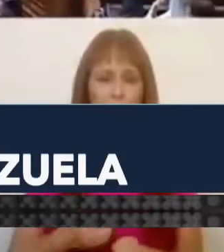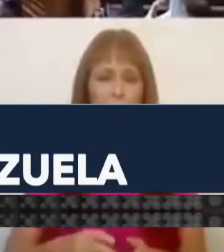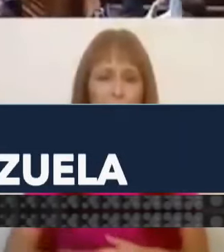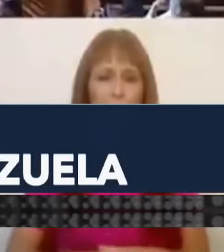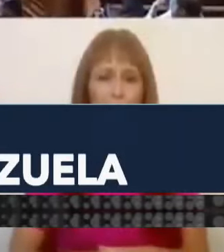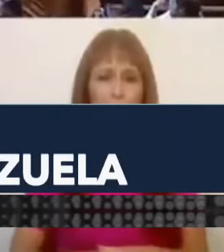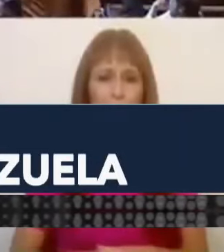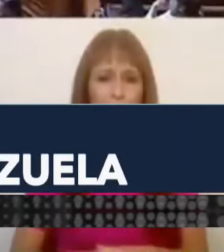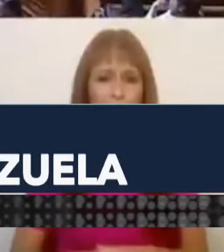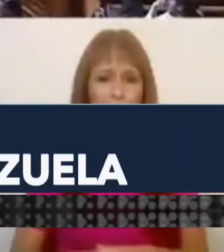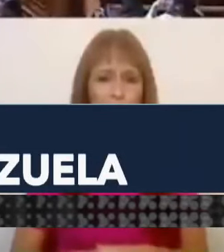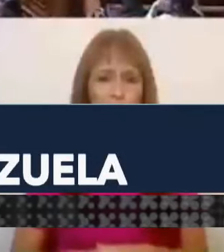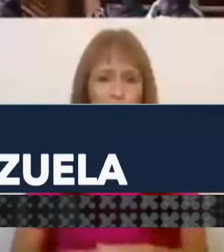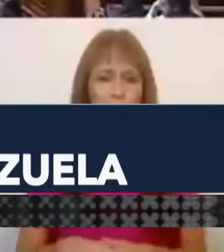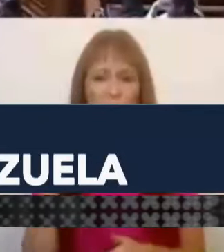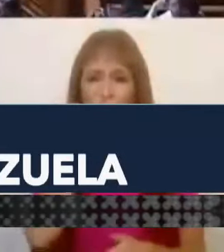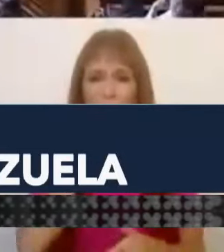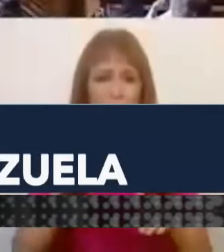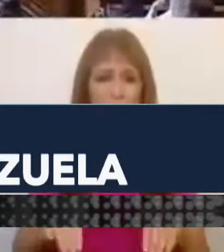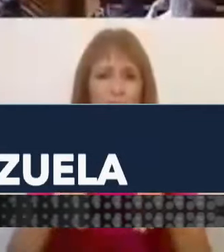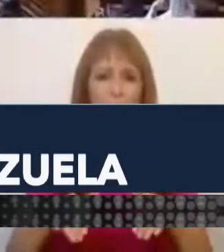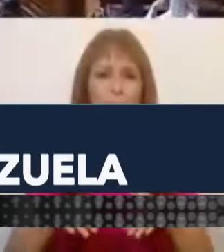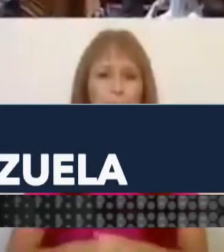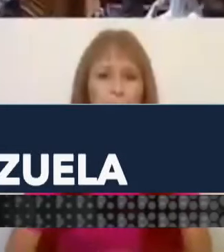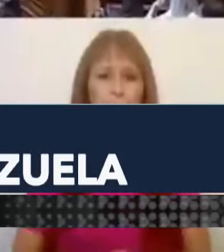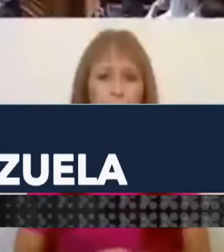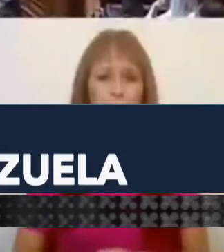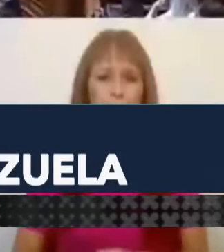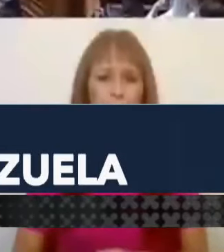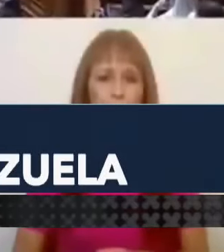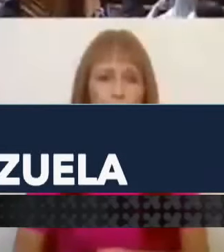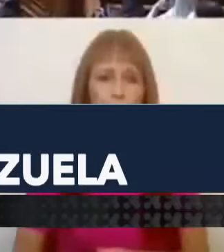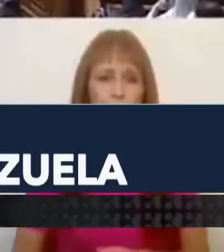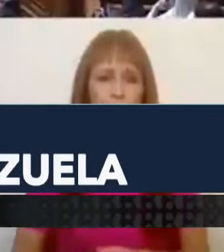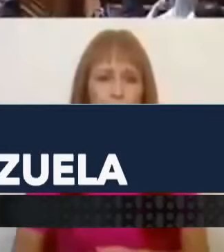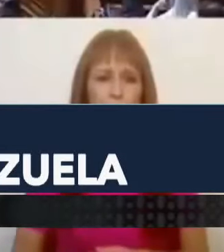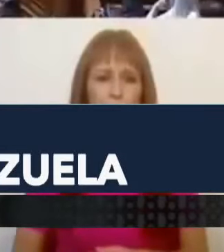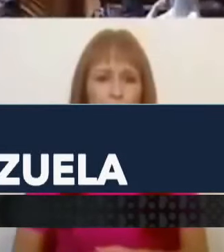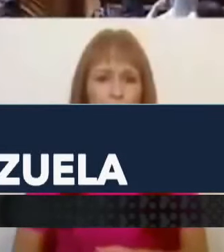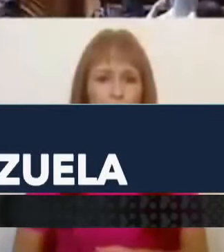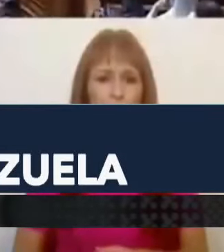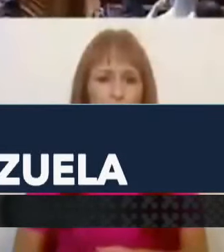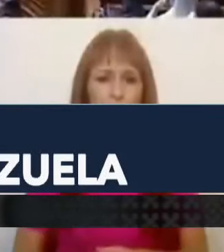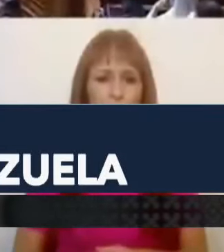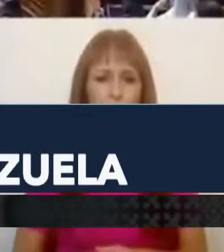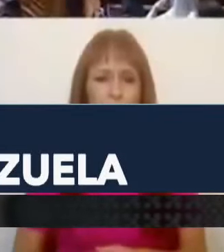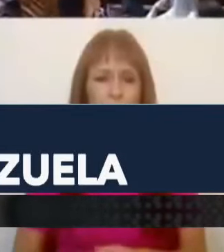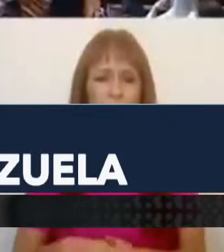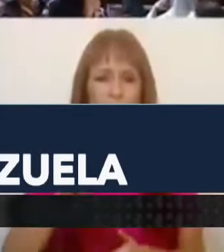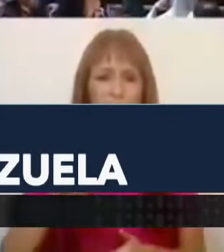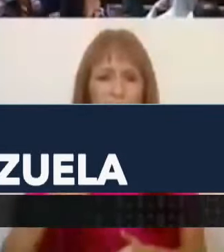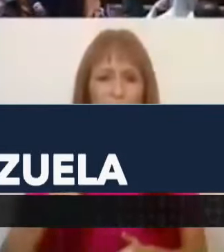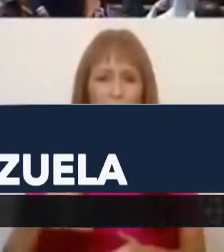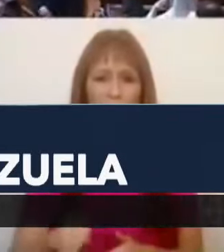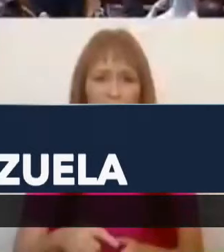en contra el gobernante Partido Socialdemócrata, el Partido Socialista y el Partido Comunista Portugués, el Bloque de Izquierda y